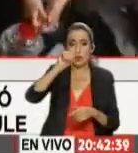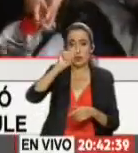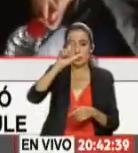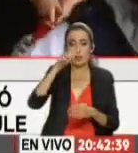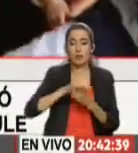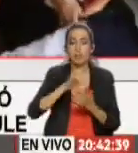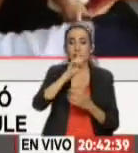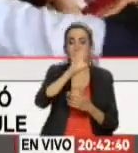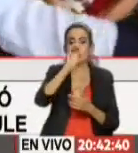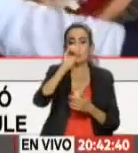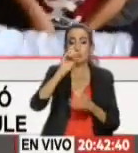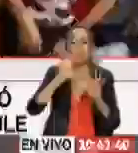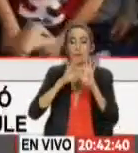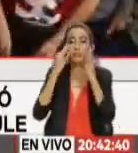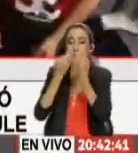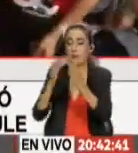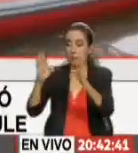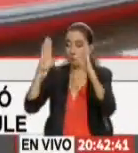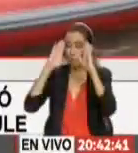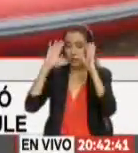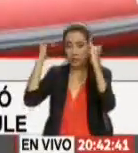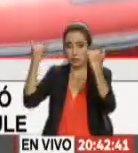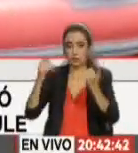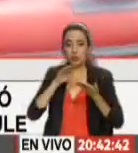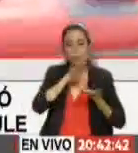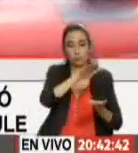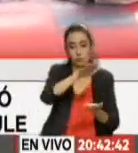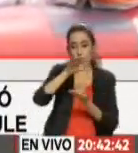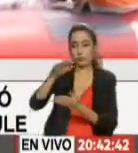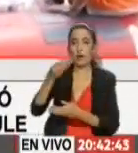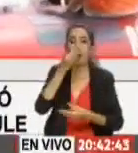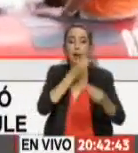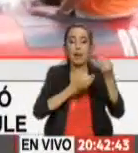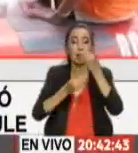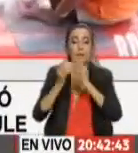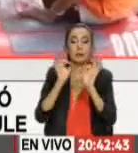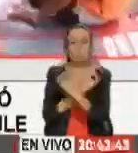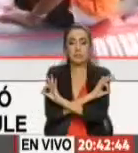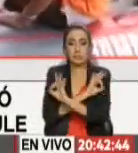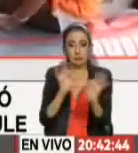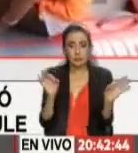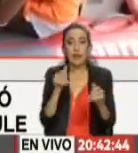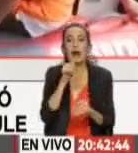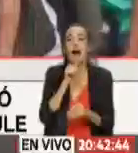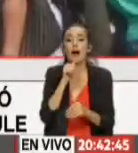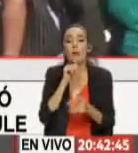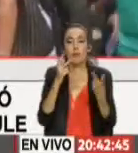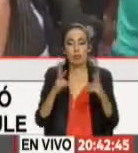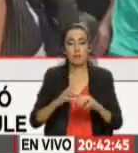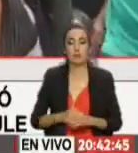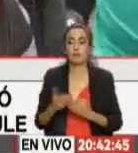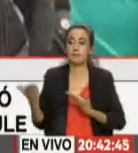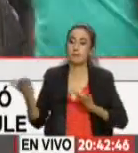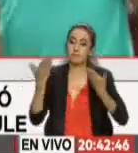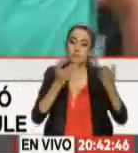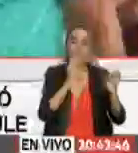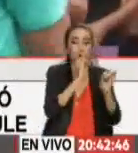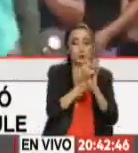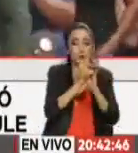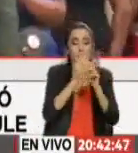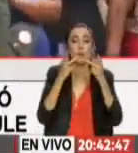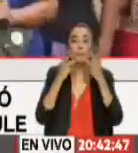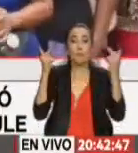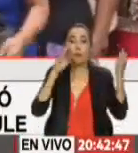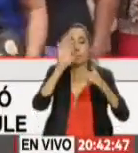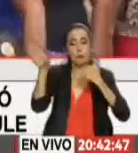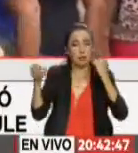de 150 familias fueron atendidas con kits de comida, limpieza y agua. Según el gobernador, otras entidades públicas se